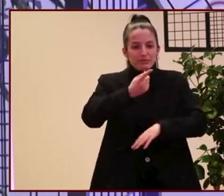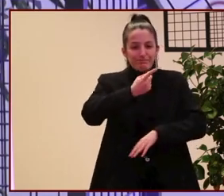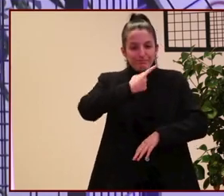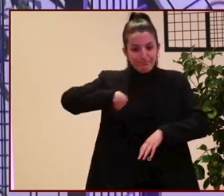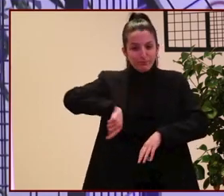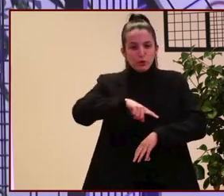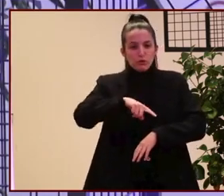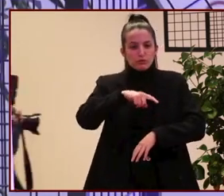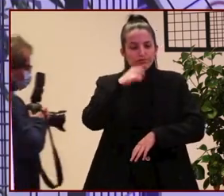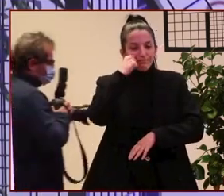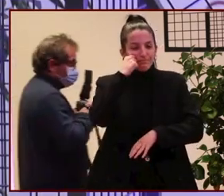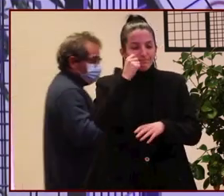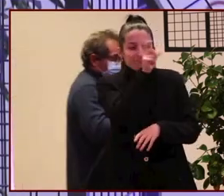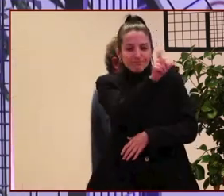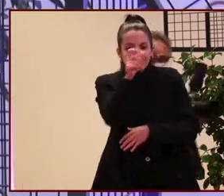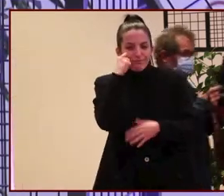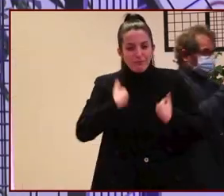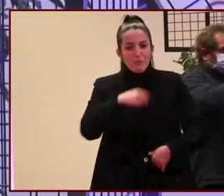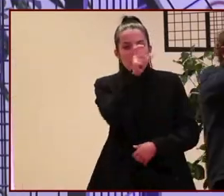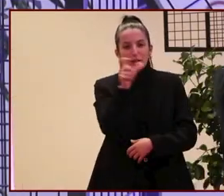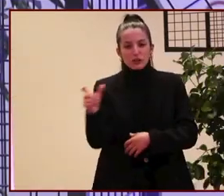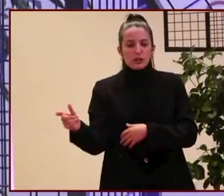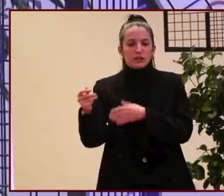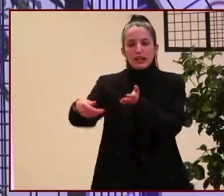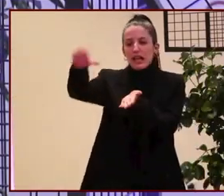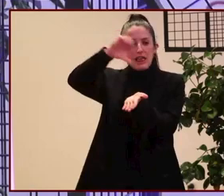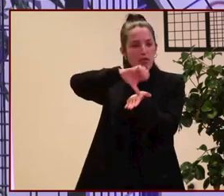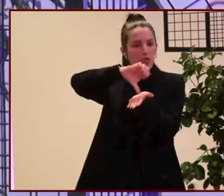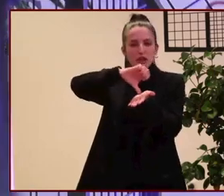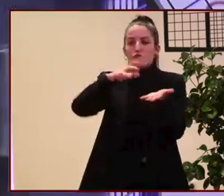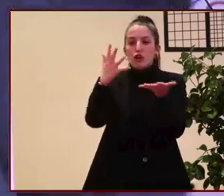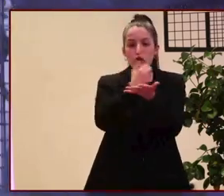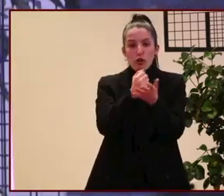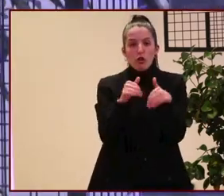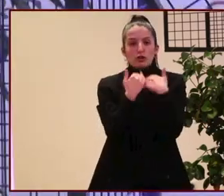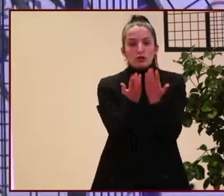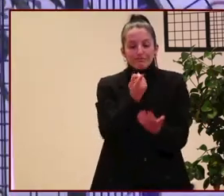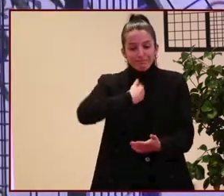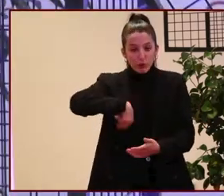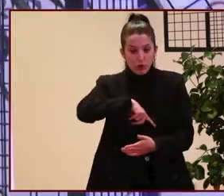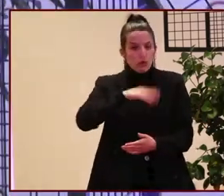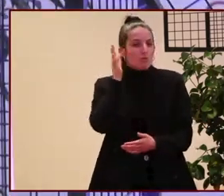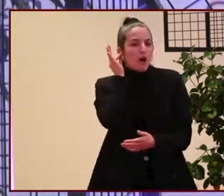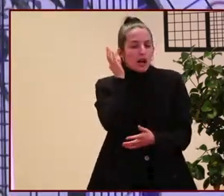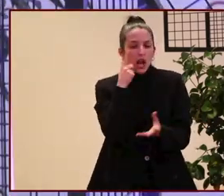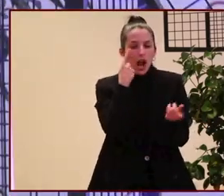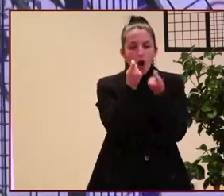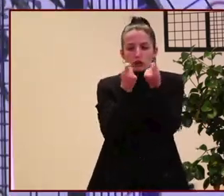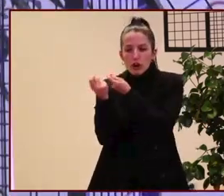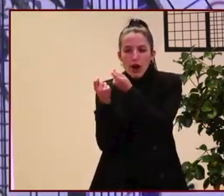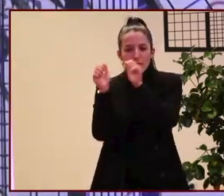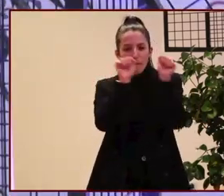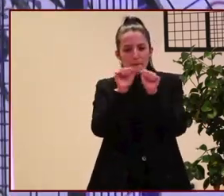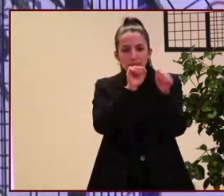o ser humano en el centro de todo no somos así se antes de que eso siga